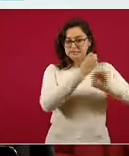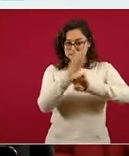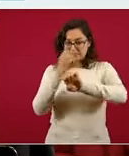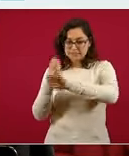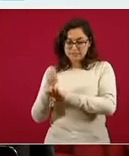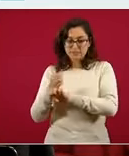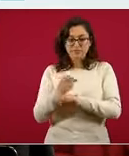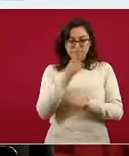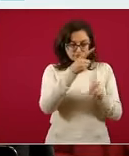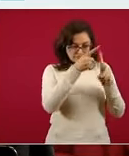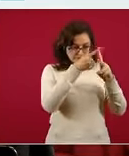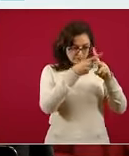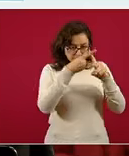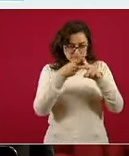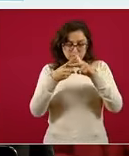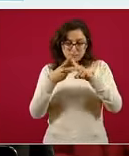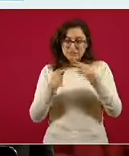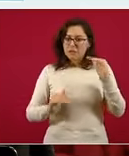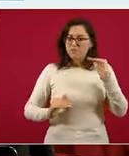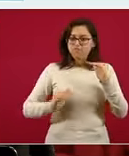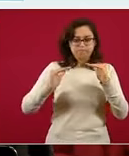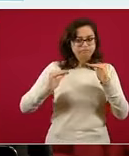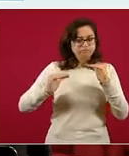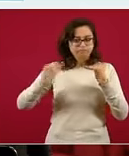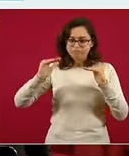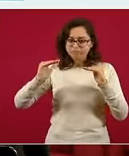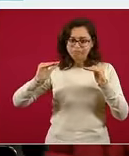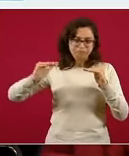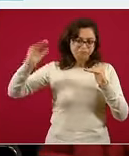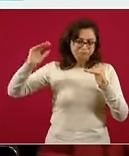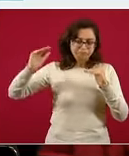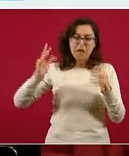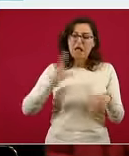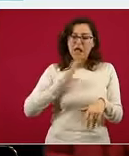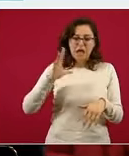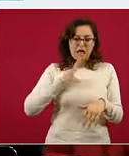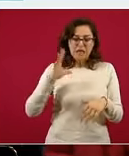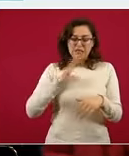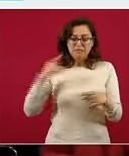cuyos indicadores han estado a la alza, han incrementado